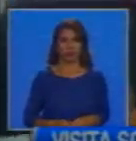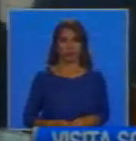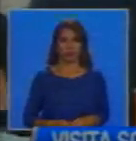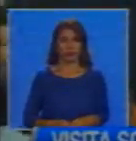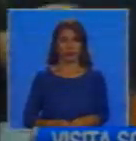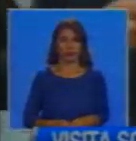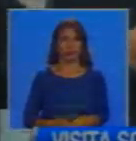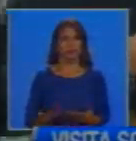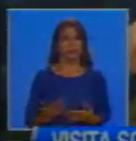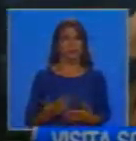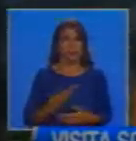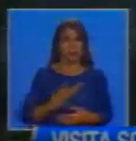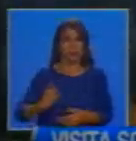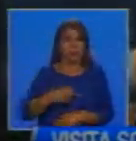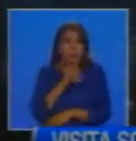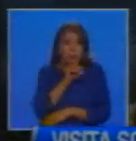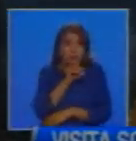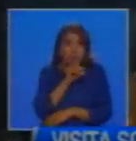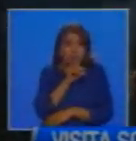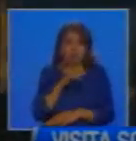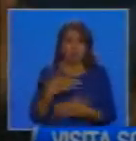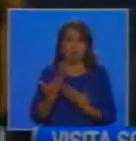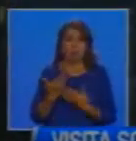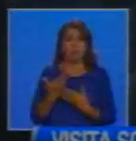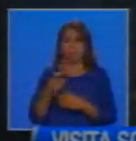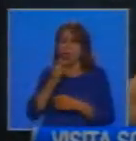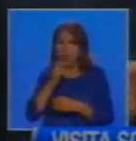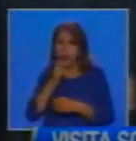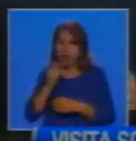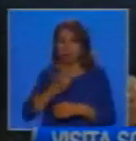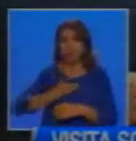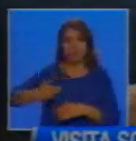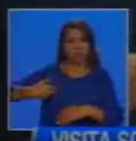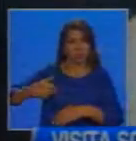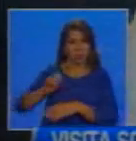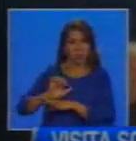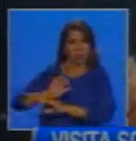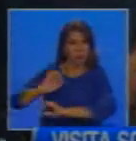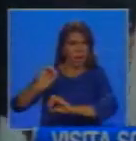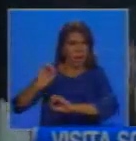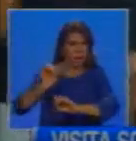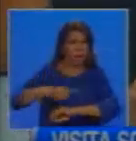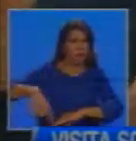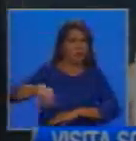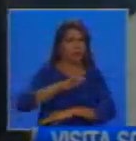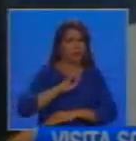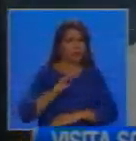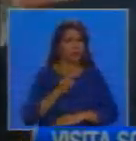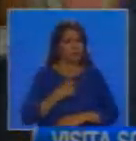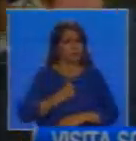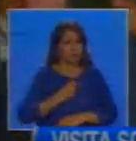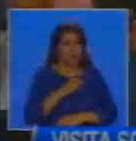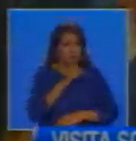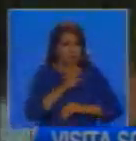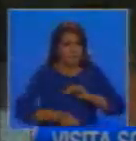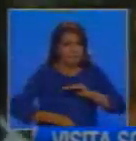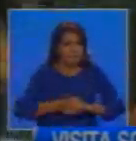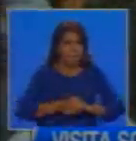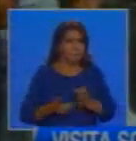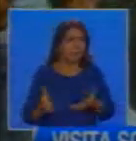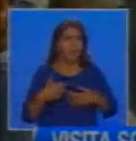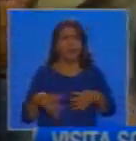No le había avisado a nadie, ni al departamento de prensa de la Presidencia de la República, acreditado en esa ciudad.